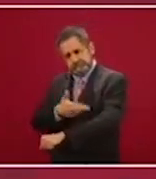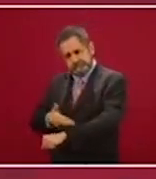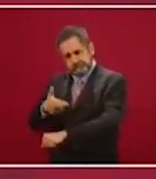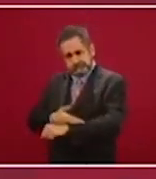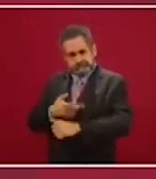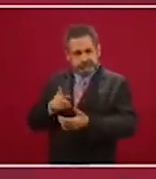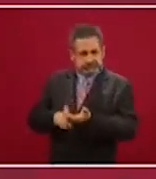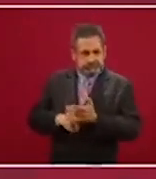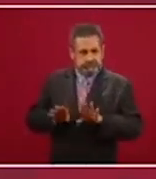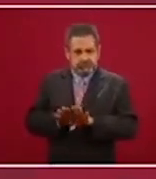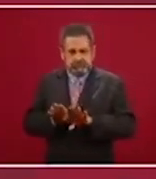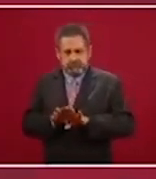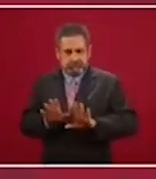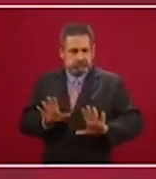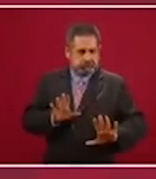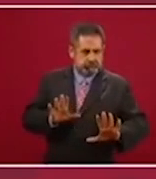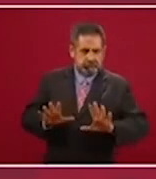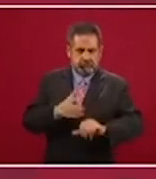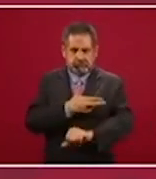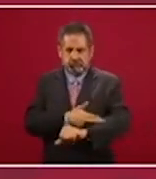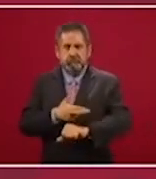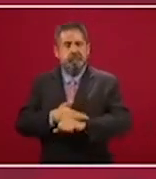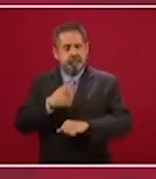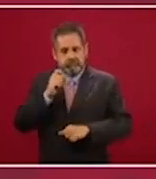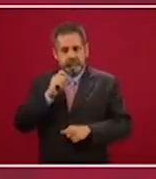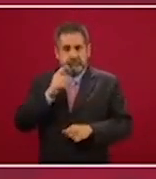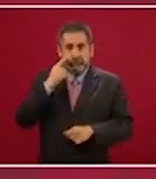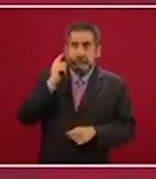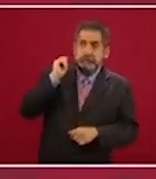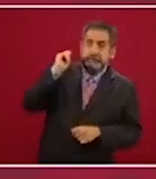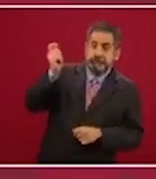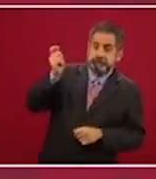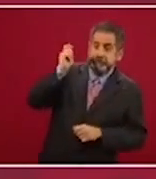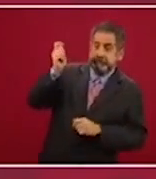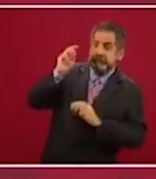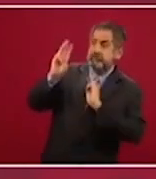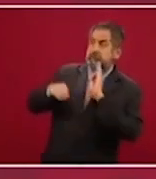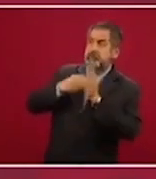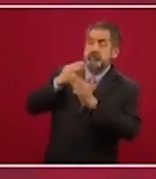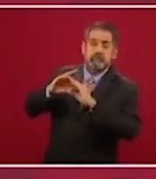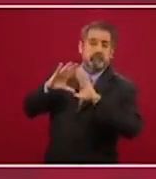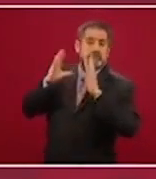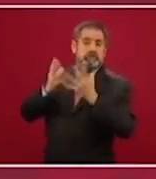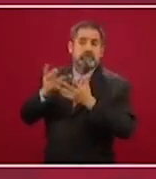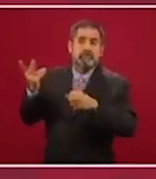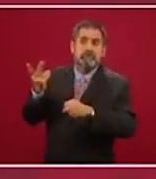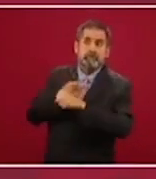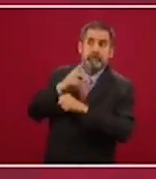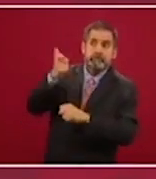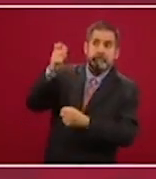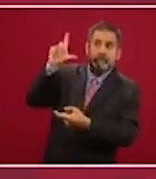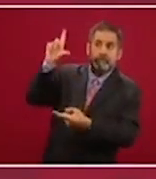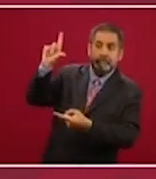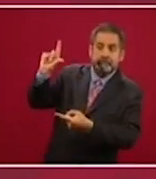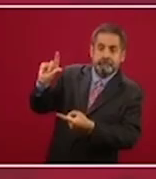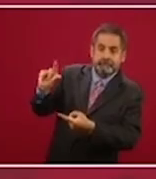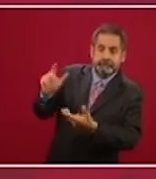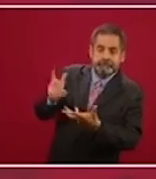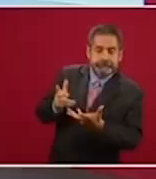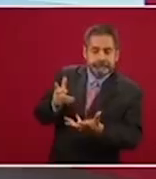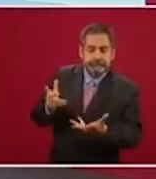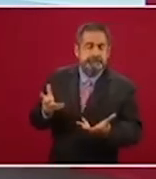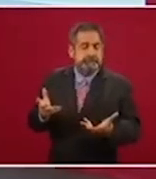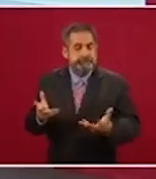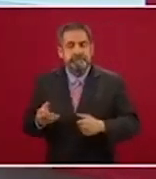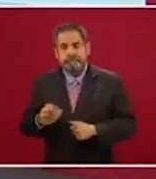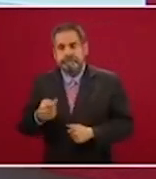medidas. Vamos a seguir observando la situación de la caída en el precio. Tenemos